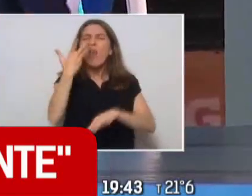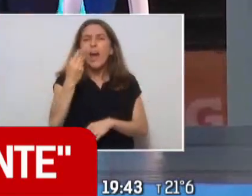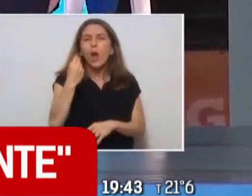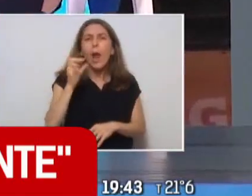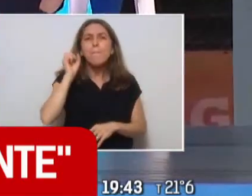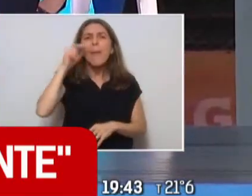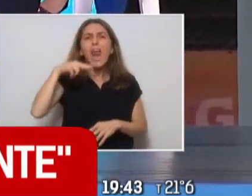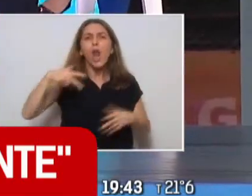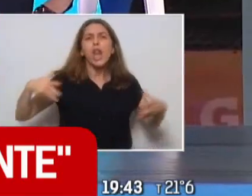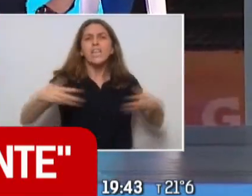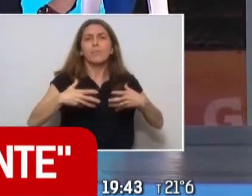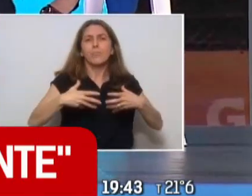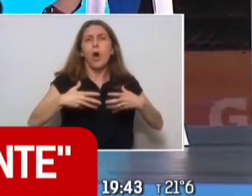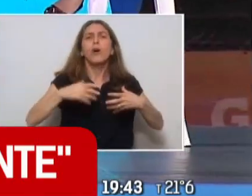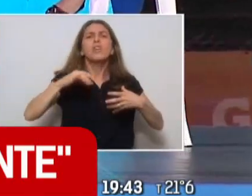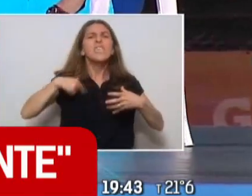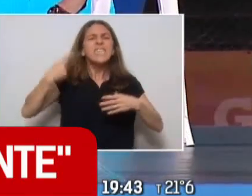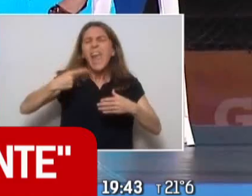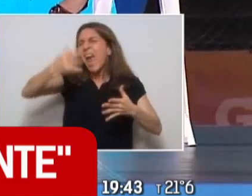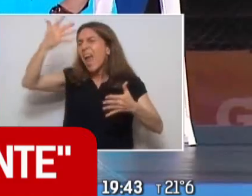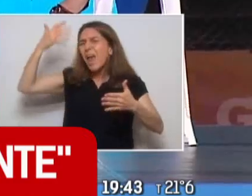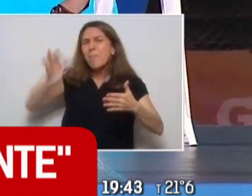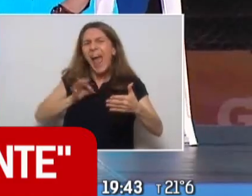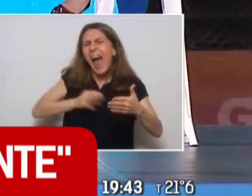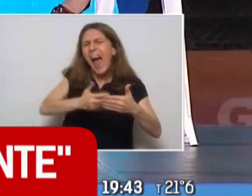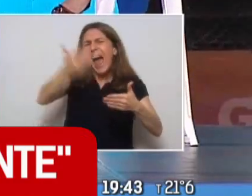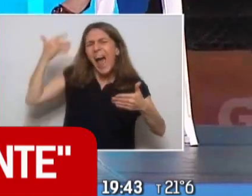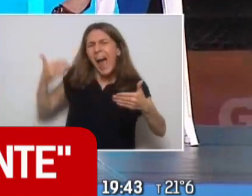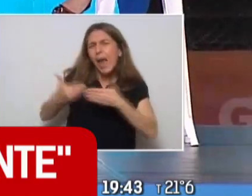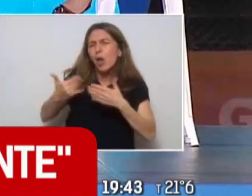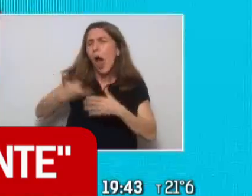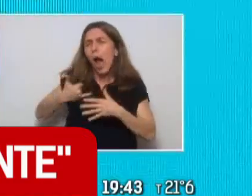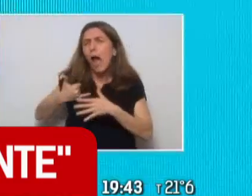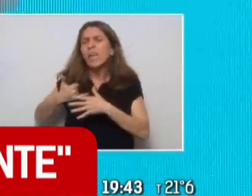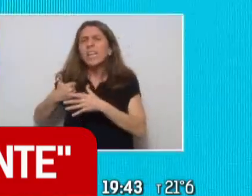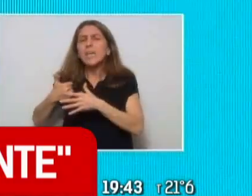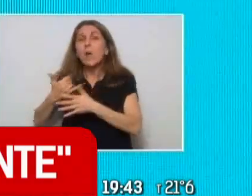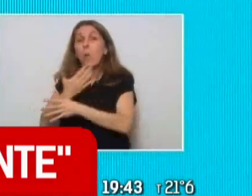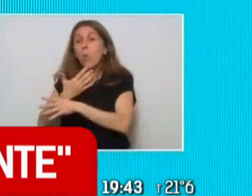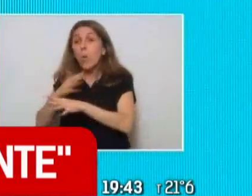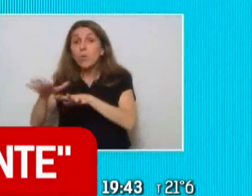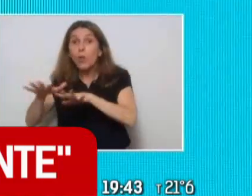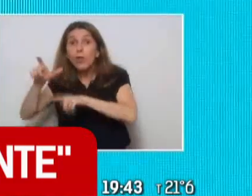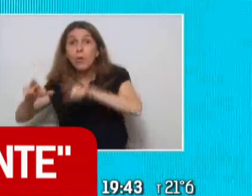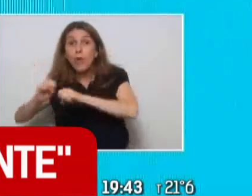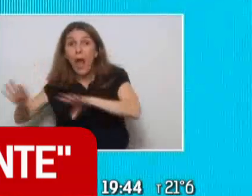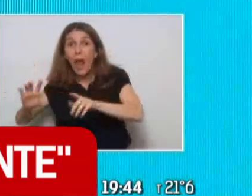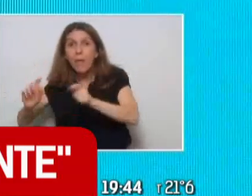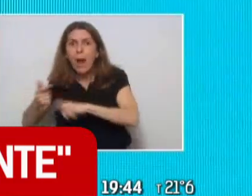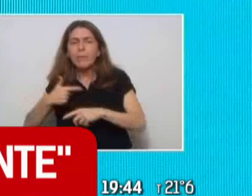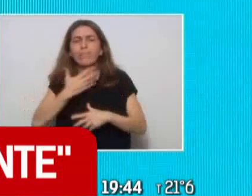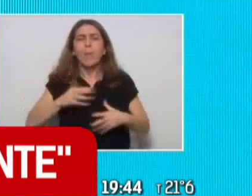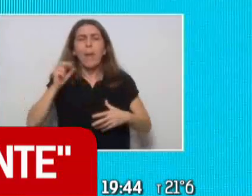ha sabido adaptarse en cada momento de su historia para sacar del pozo a los que estaban mal.